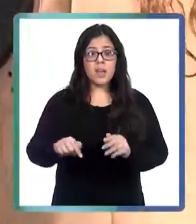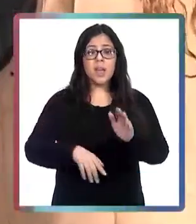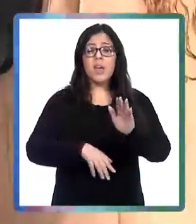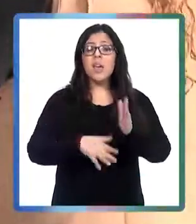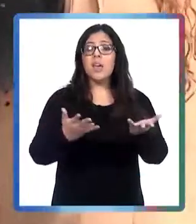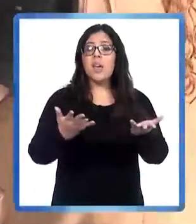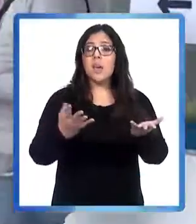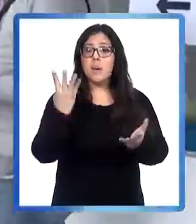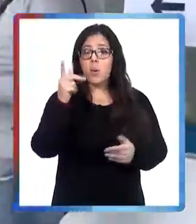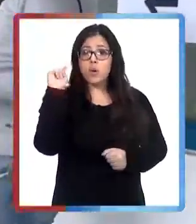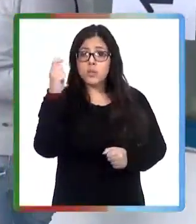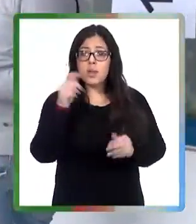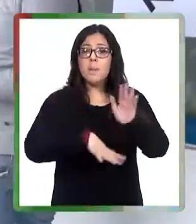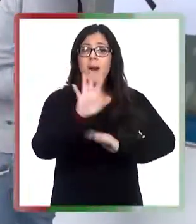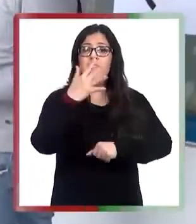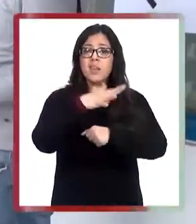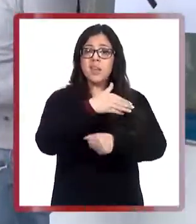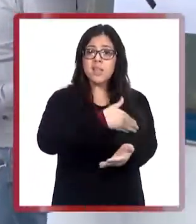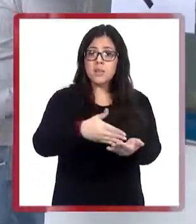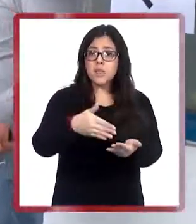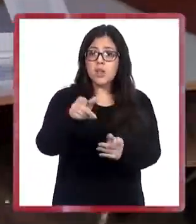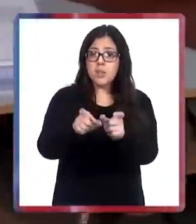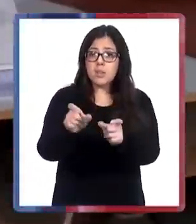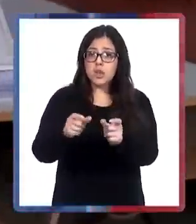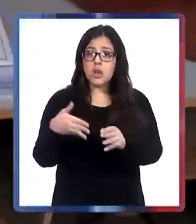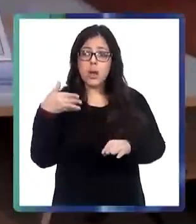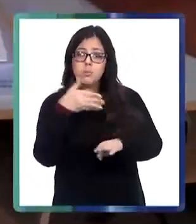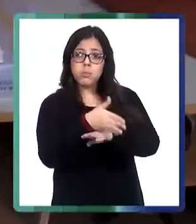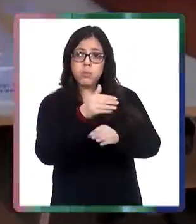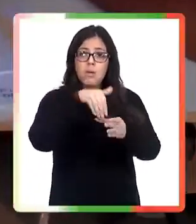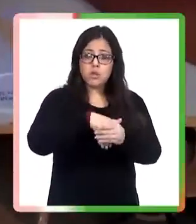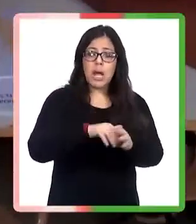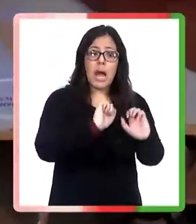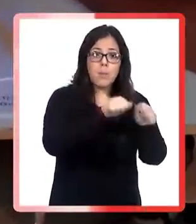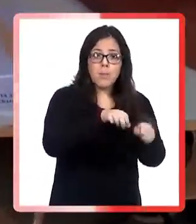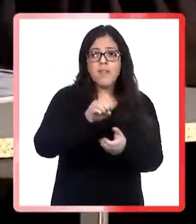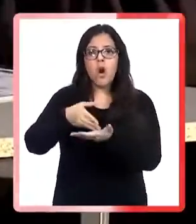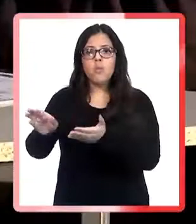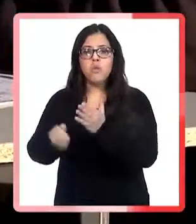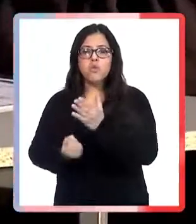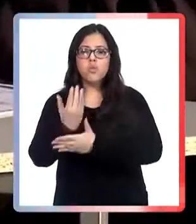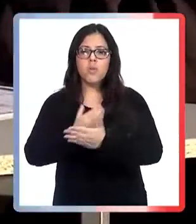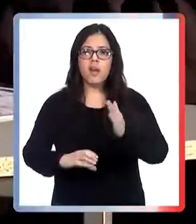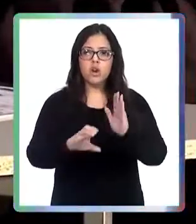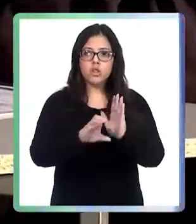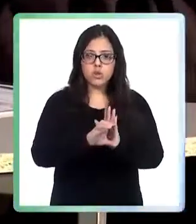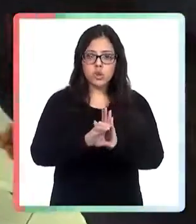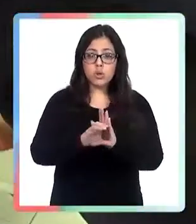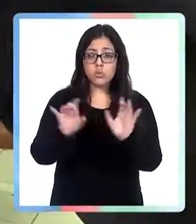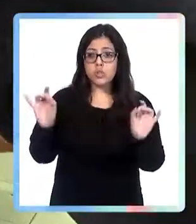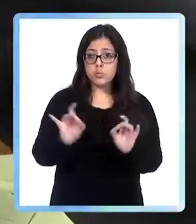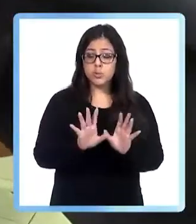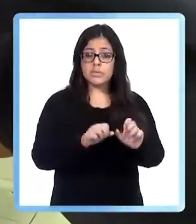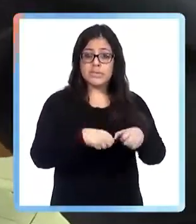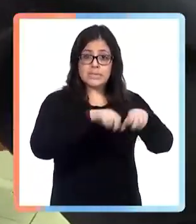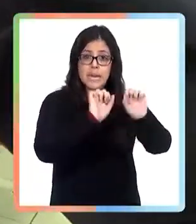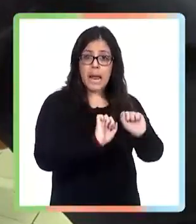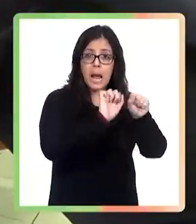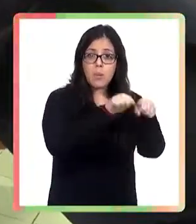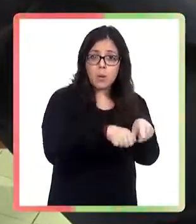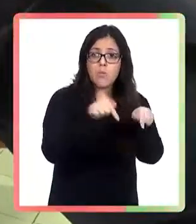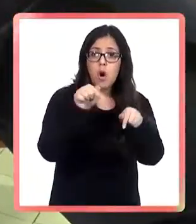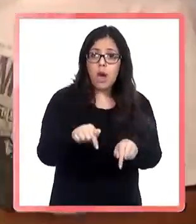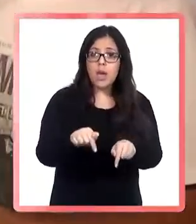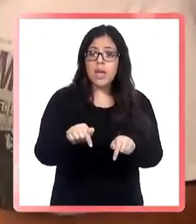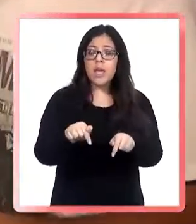de septiembre, más de 15 millones de personas serán llamadas a decidir si aprueban o rechazan la nueva Constitución. Si gana